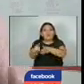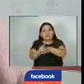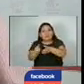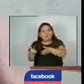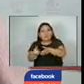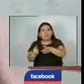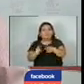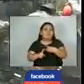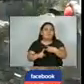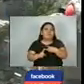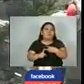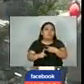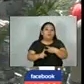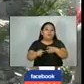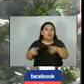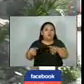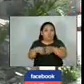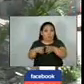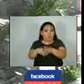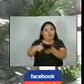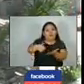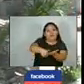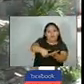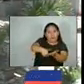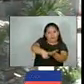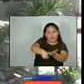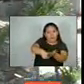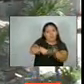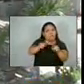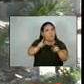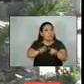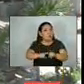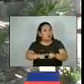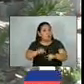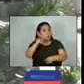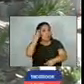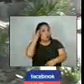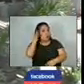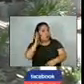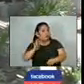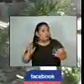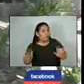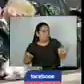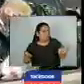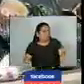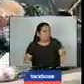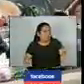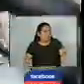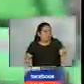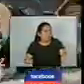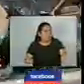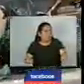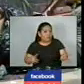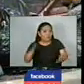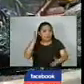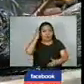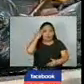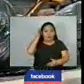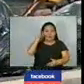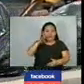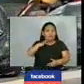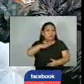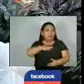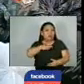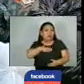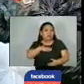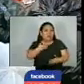particular y el gobierno municipal, pero de eso no sabemos nosotros los pormenores, no sabemos cuántas acciones tiene